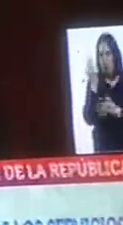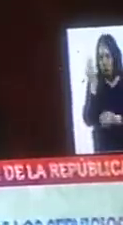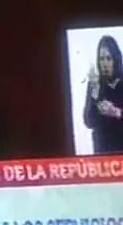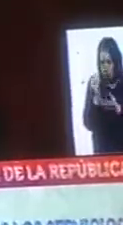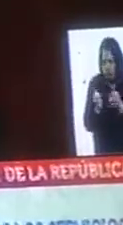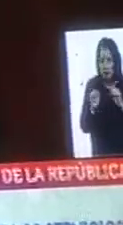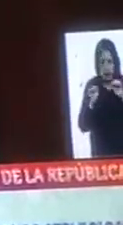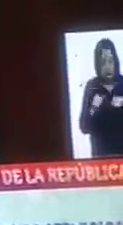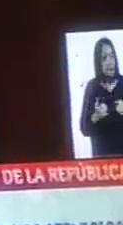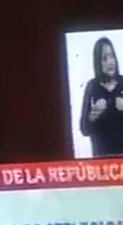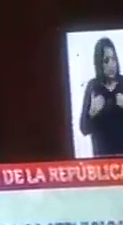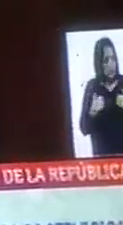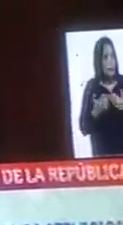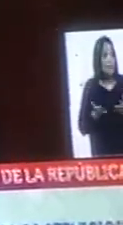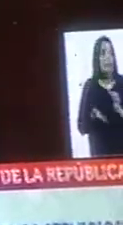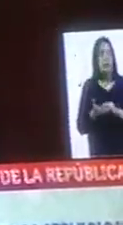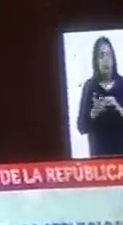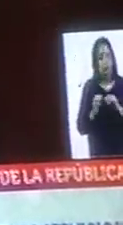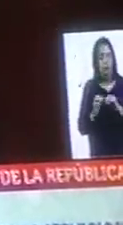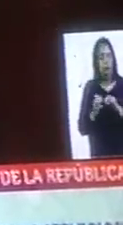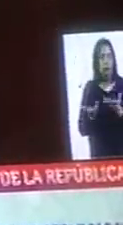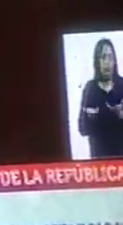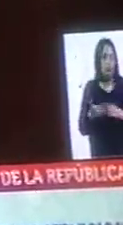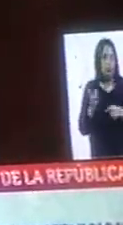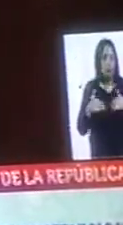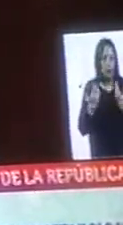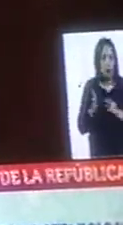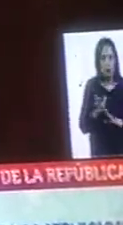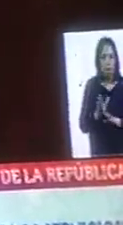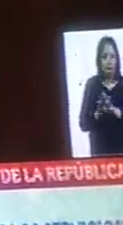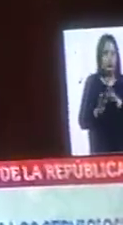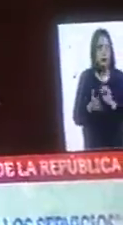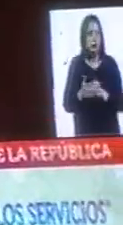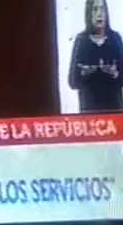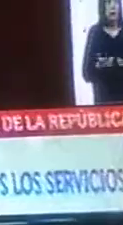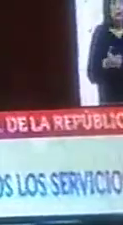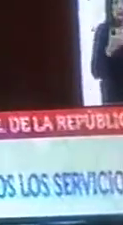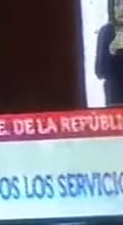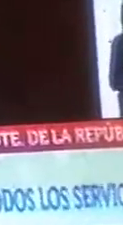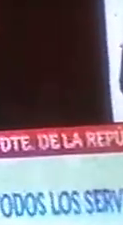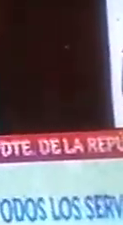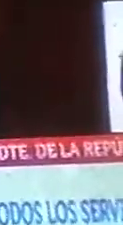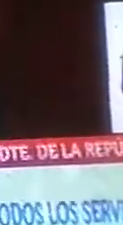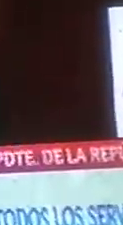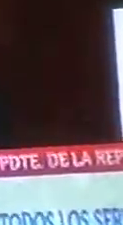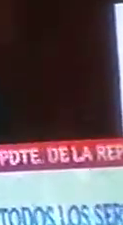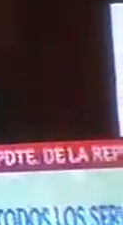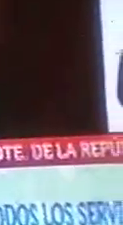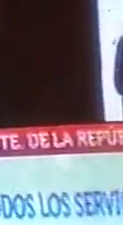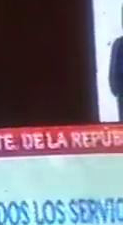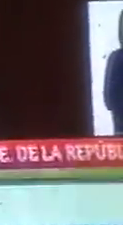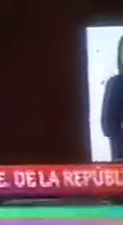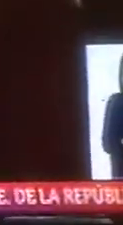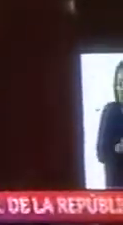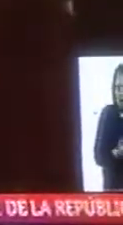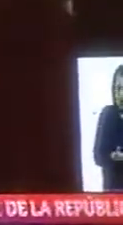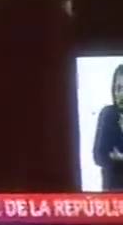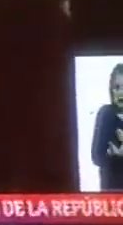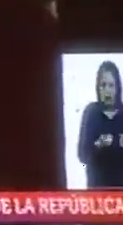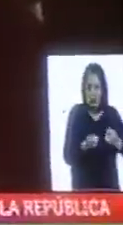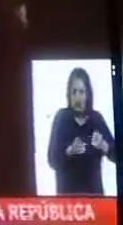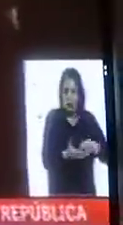sean más estables y próspero que las grandes empresas no estén al fisco inmediato la evasión